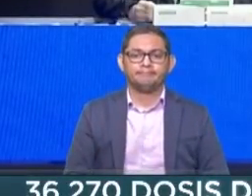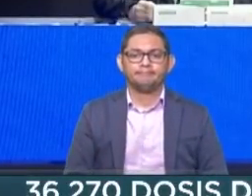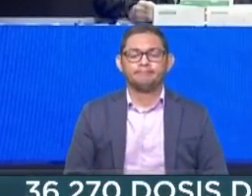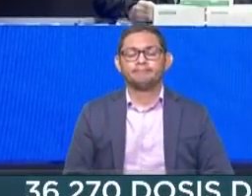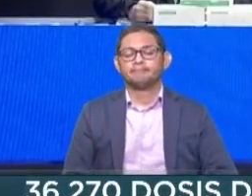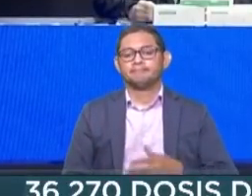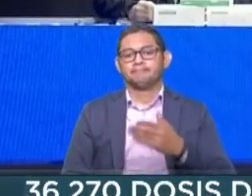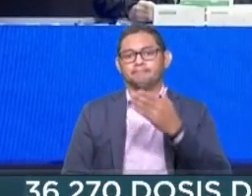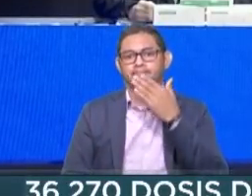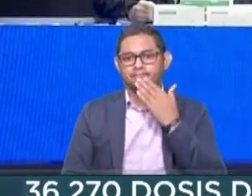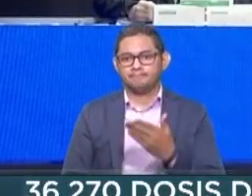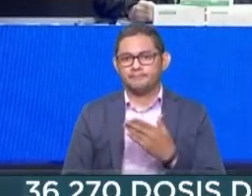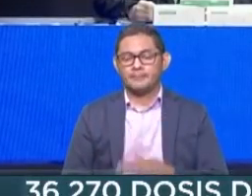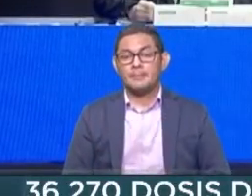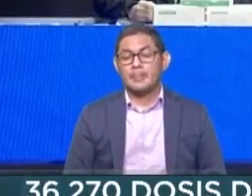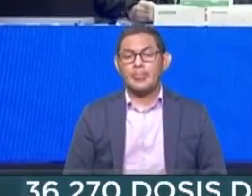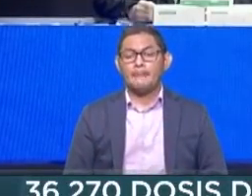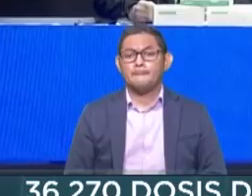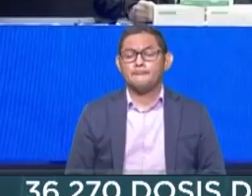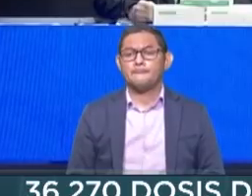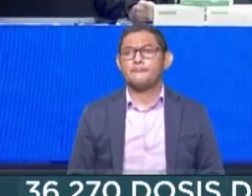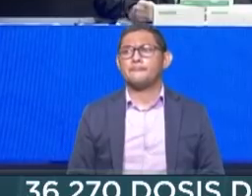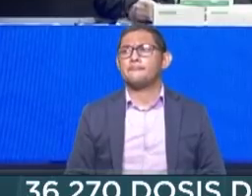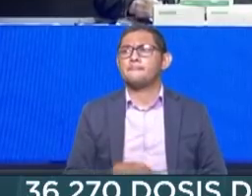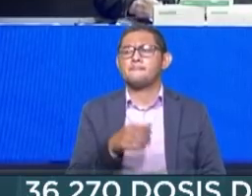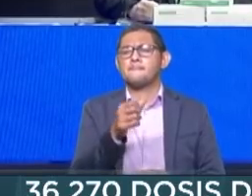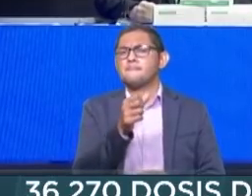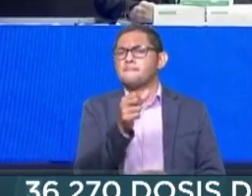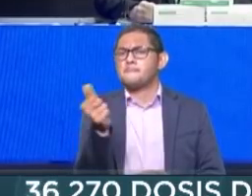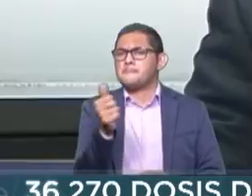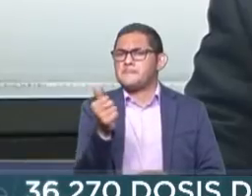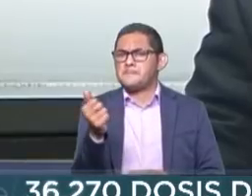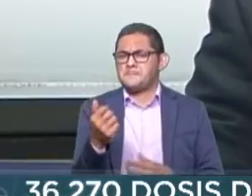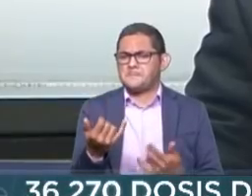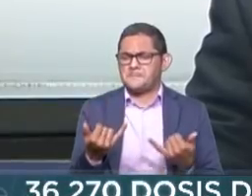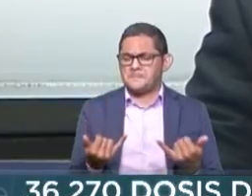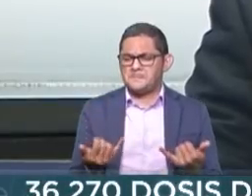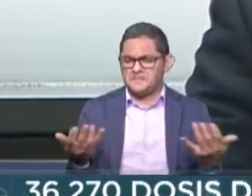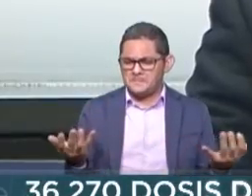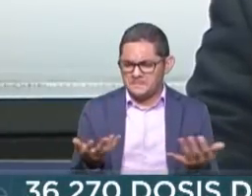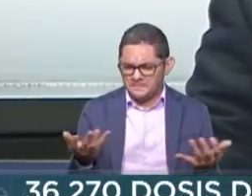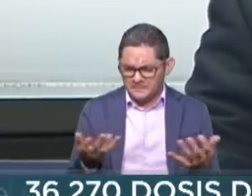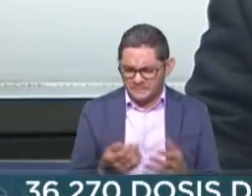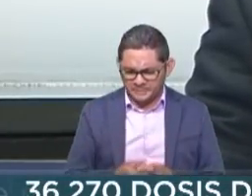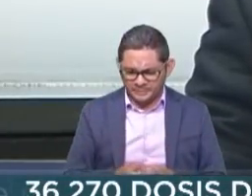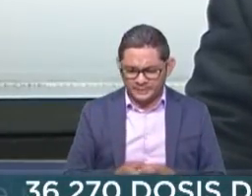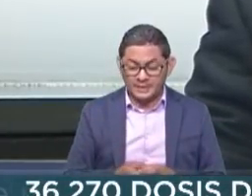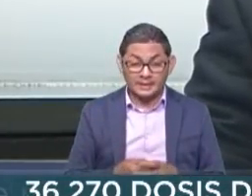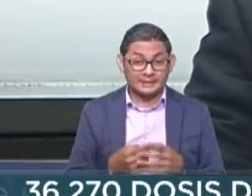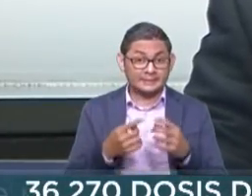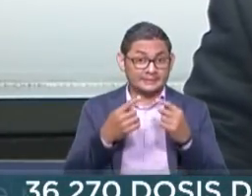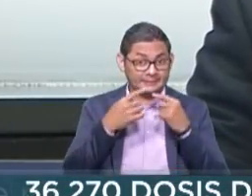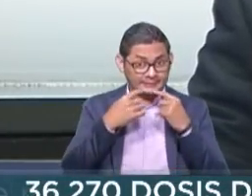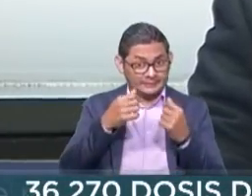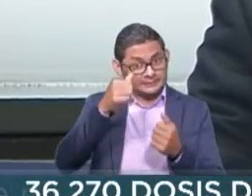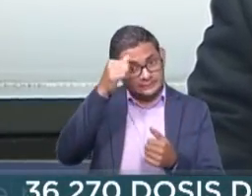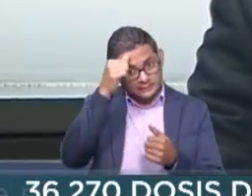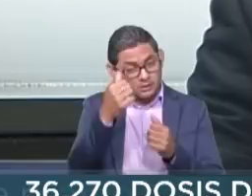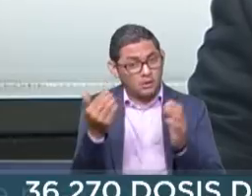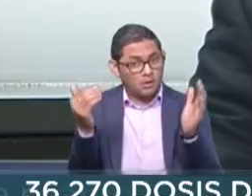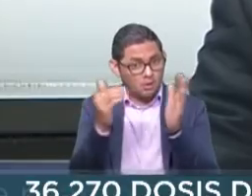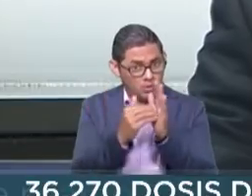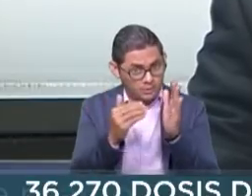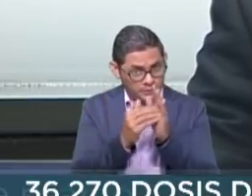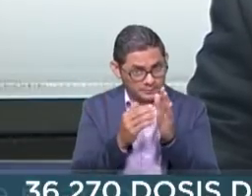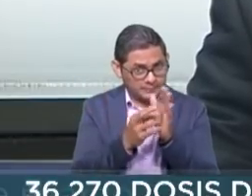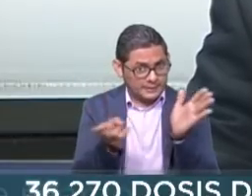Ruiz. Queremos aprovechar la oportunidad para recalcar que